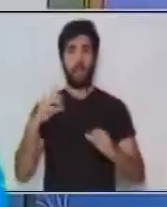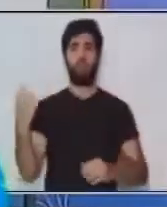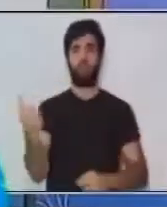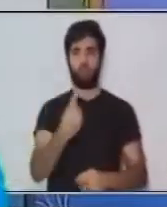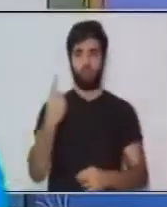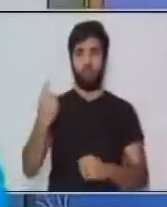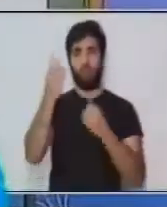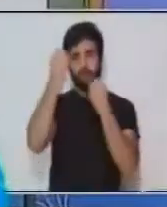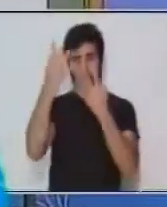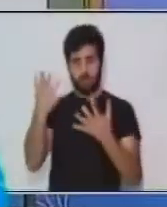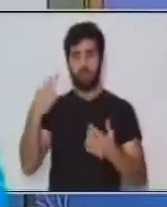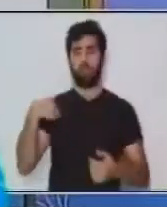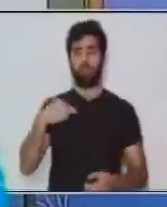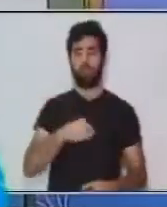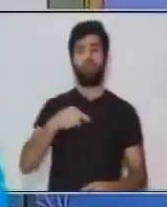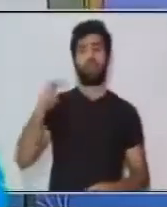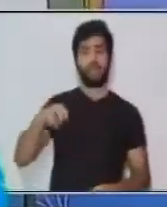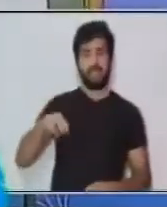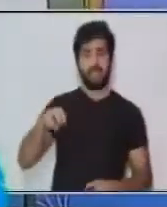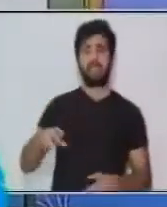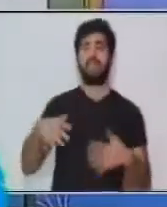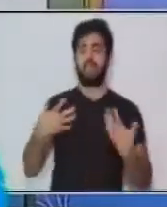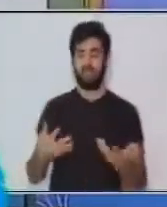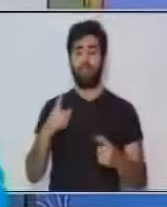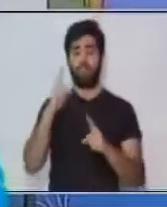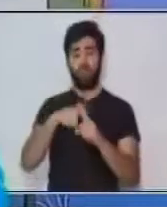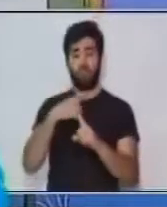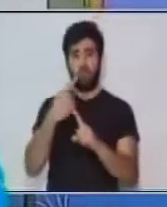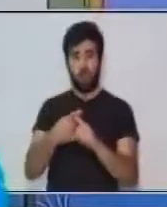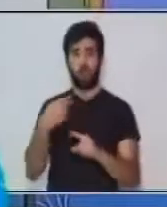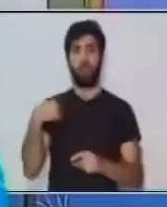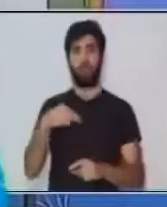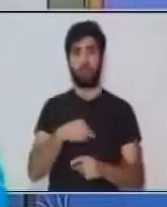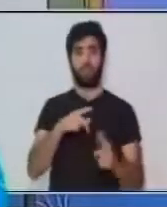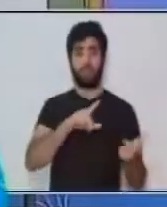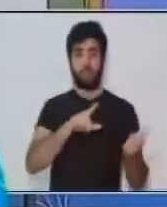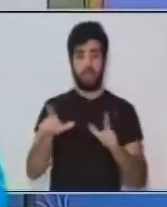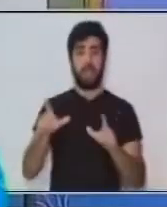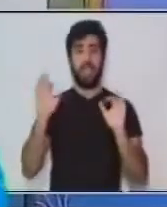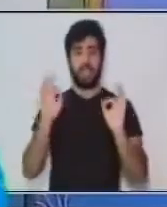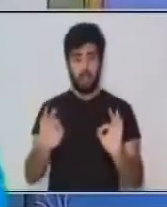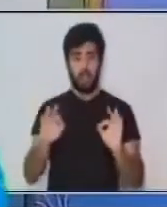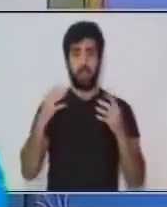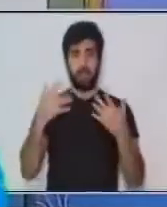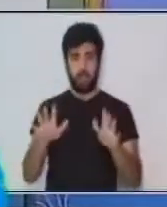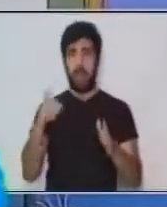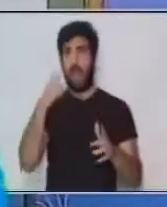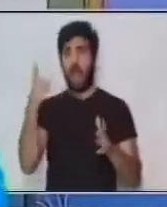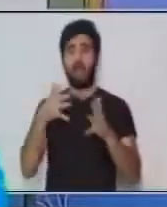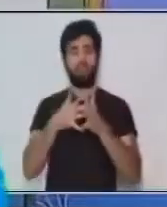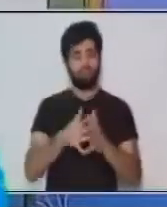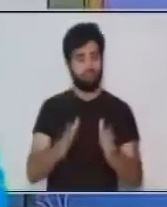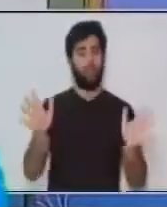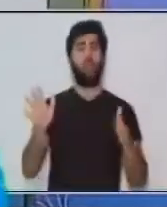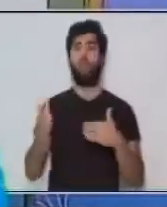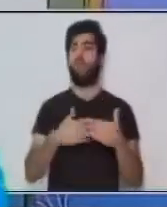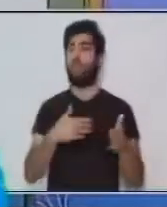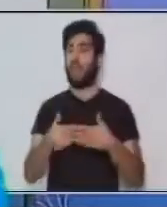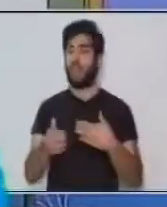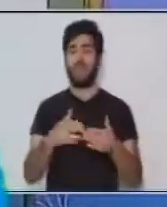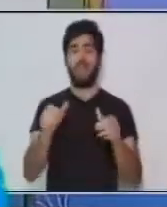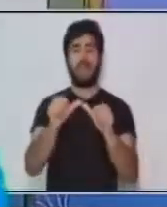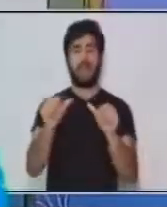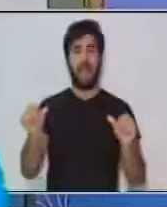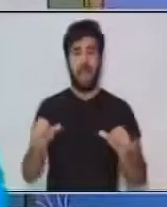nosotros necesitemos. Cuando nosotros hablamos de información, podemos abarcarla en cualquier ámbito de nuestra vida o en cualquier área, ya